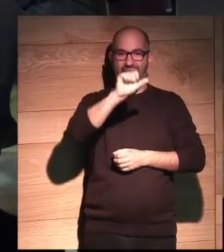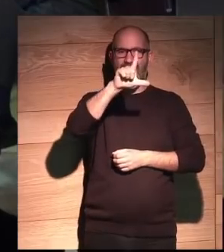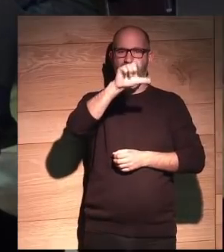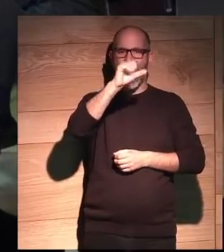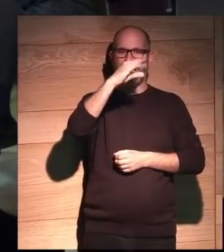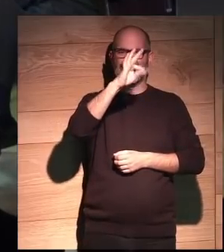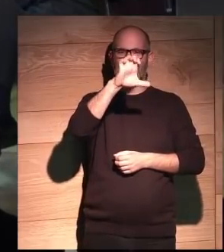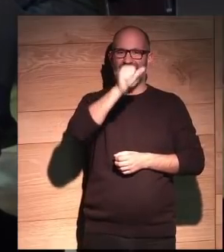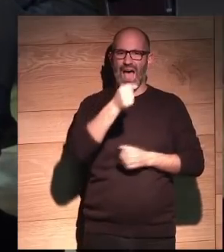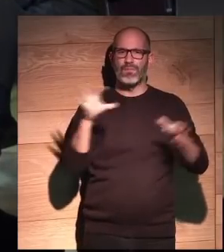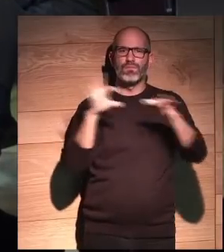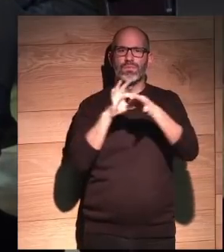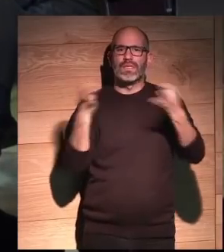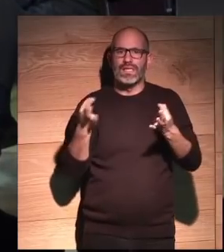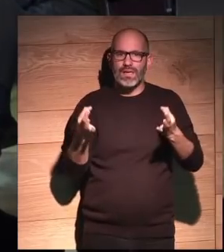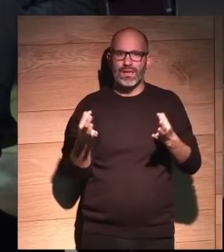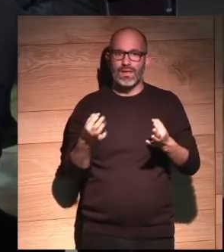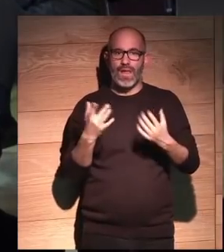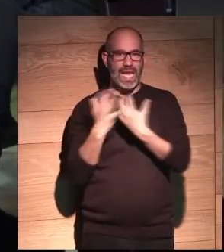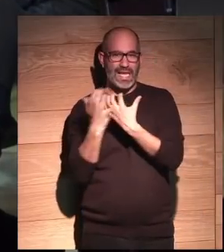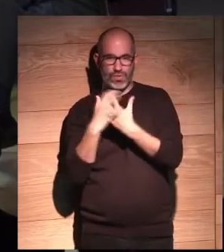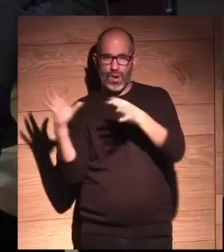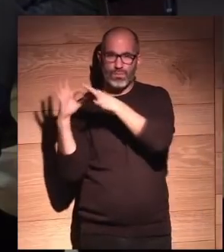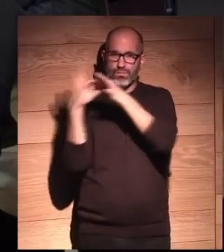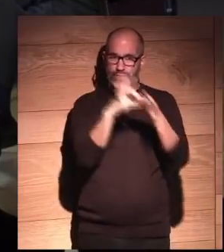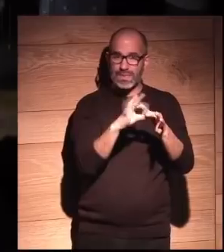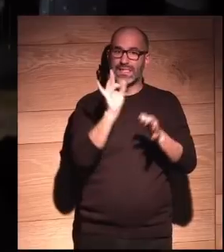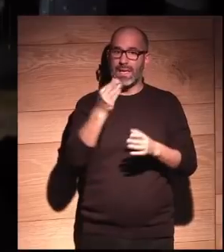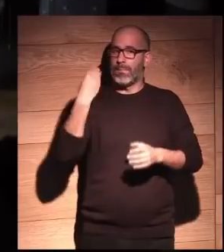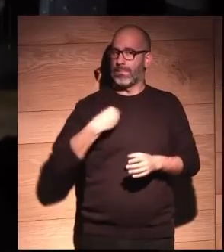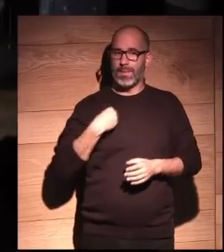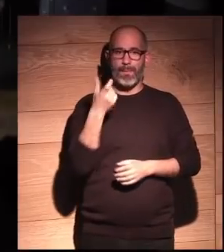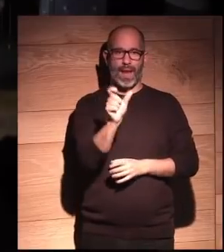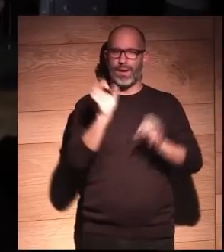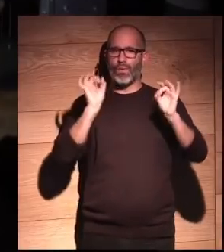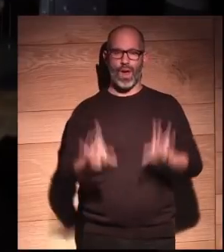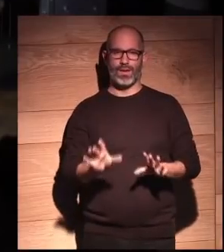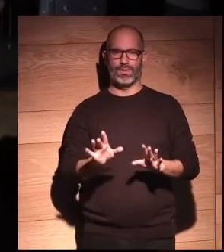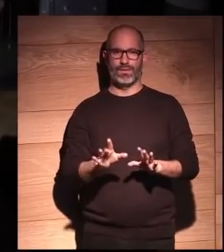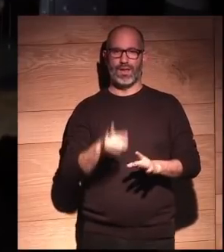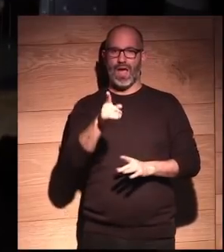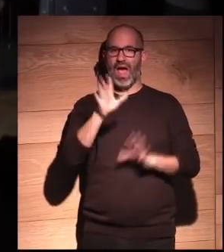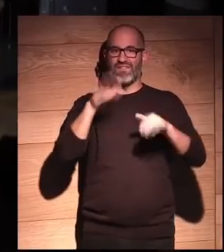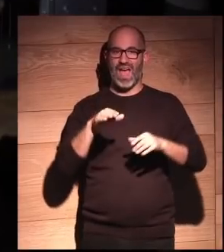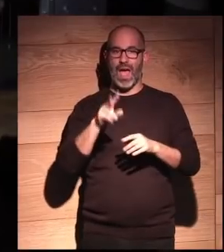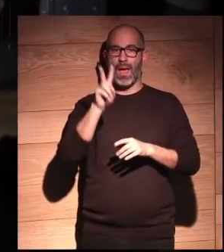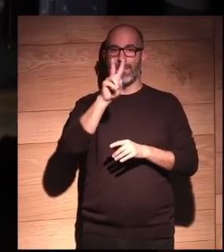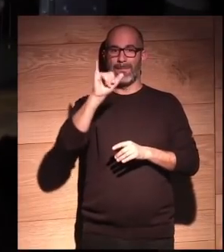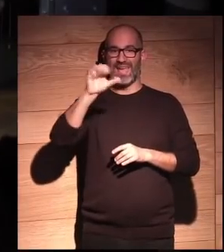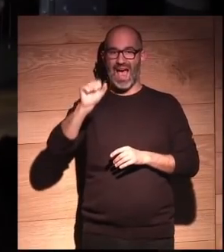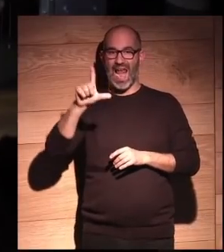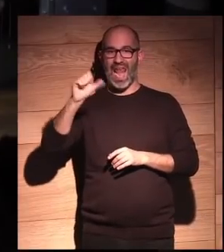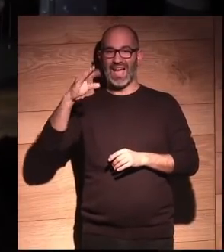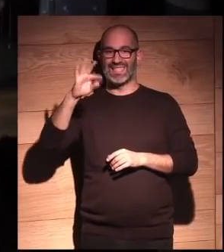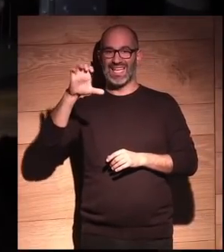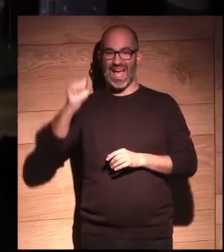desarrollo. ¿Sí? O sea que lechuga tiene que ver con vía láctea. Absolutamente, son la misma palabra. Claro. Me parece espectacular. La vía láctea es literalmente, vía es camino.